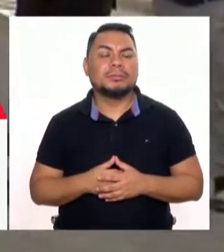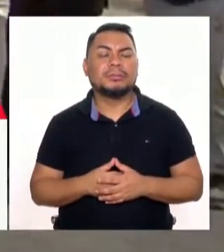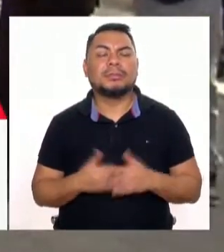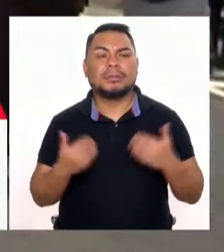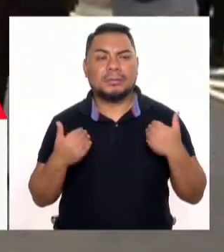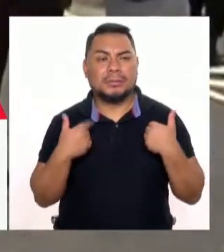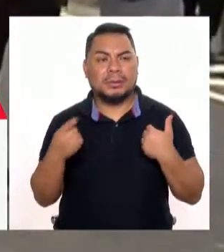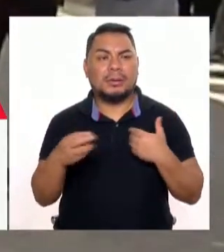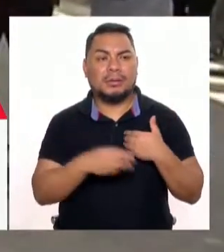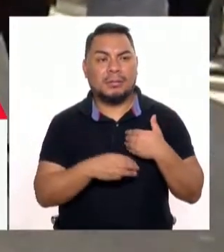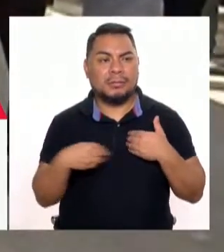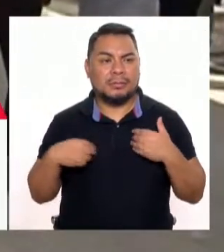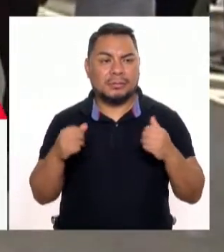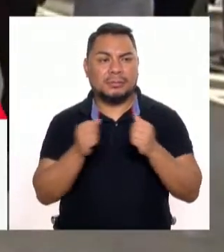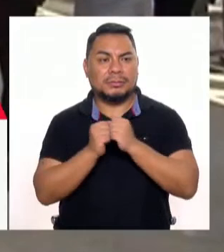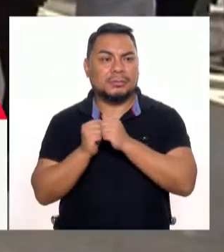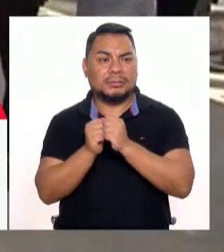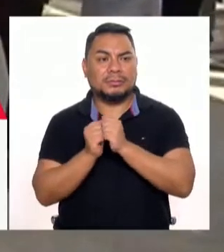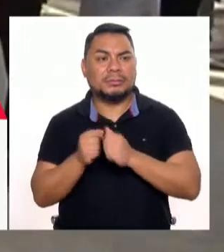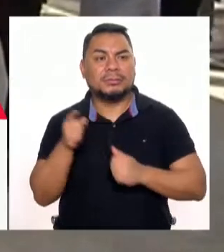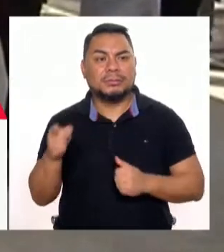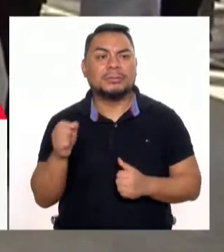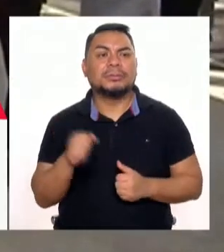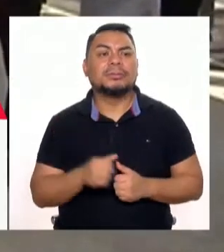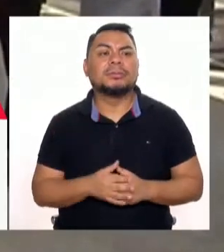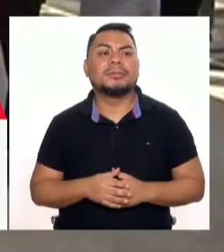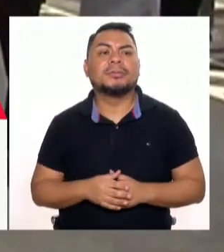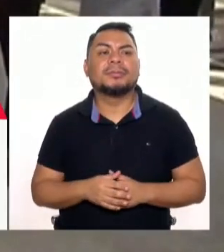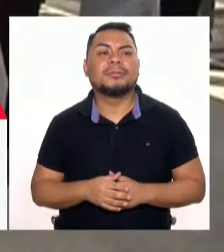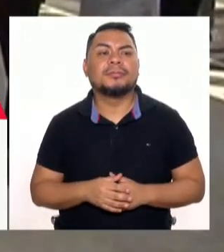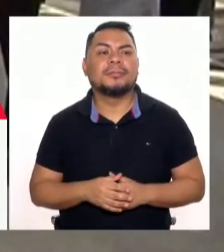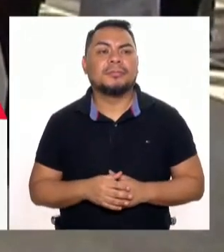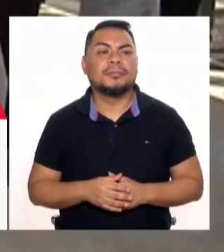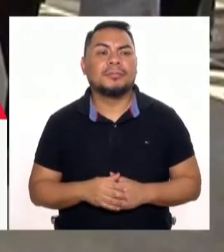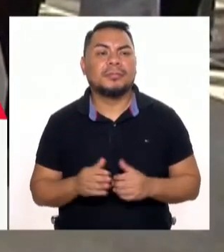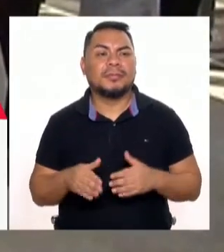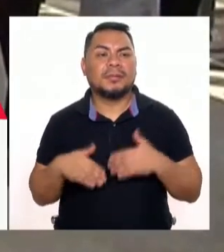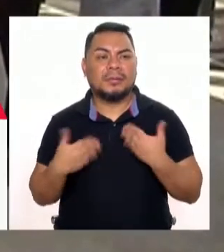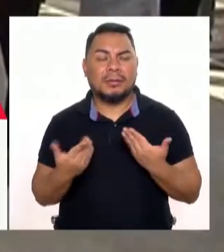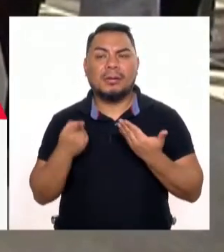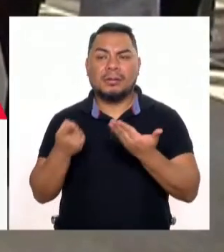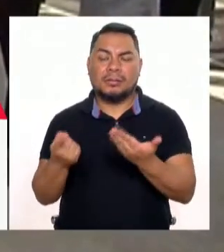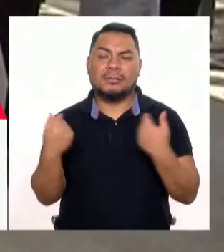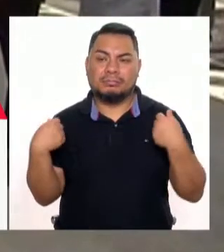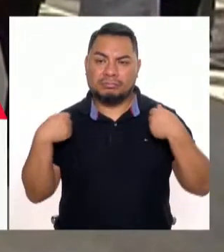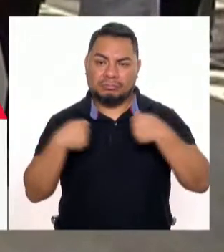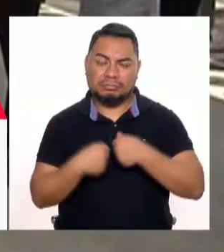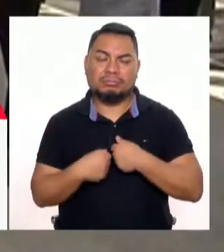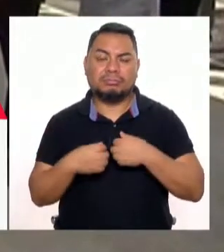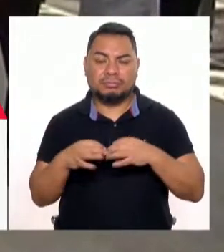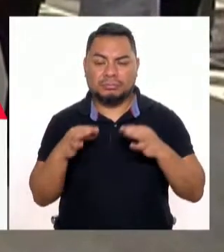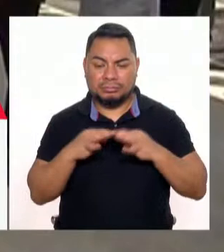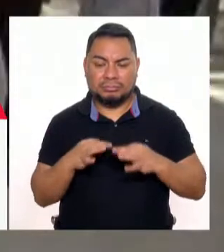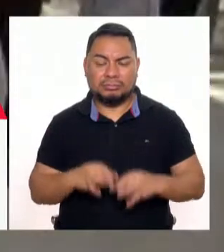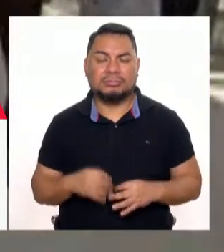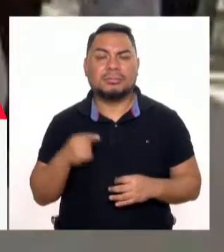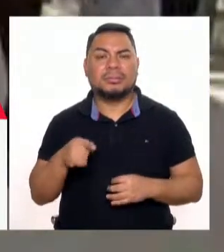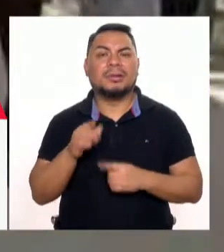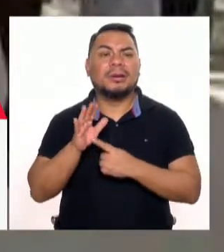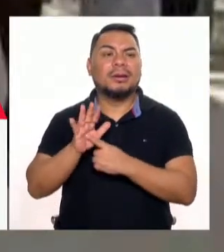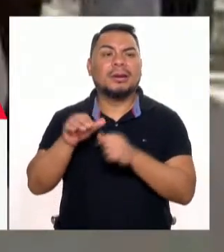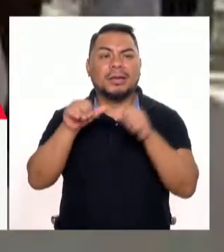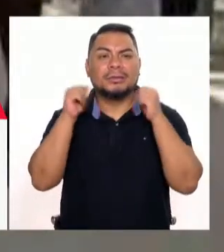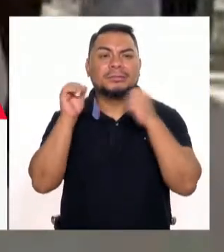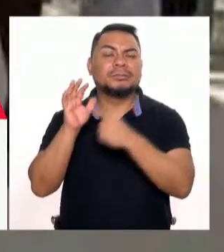suministros que acompañan a la jefa de estado para colocarse la camisa y también